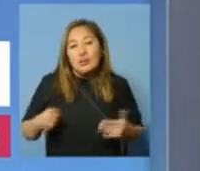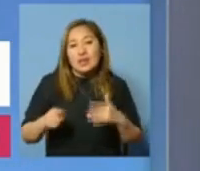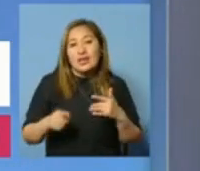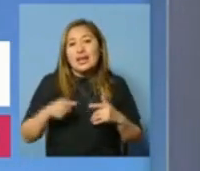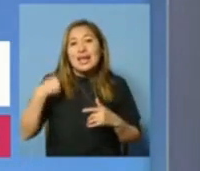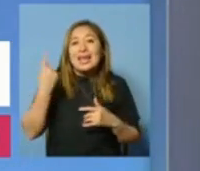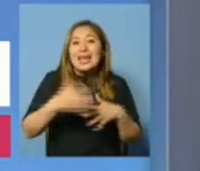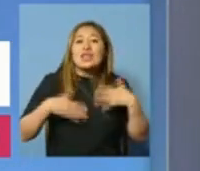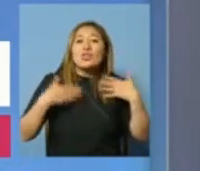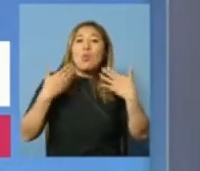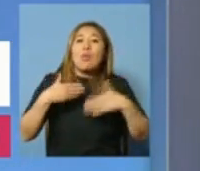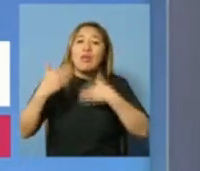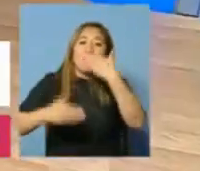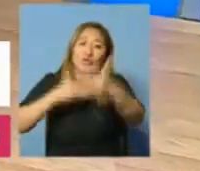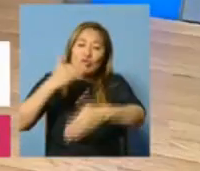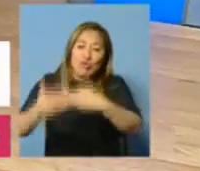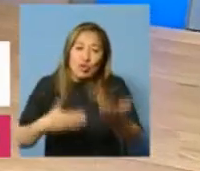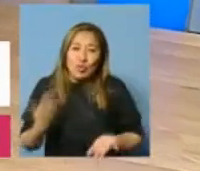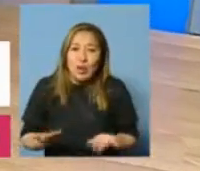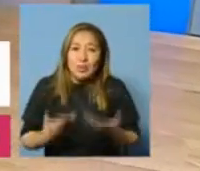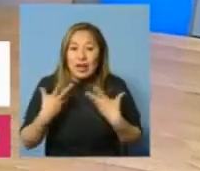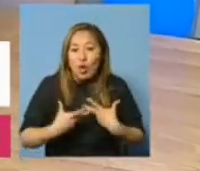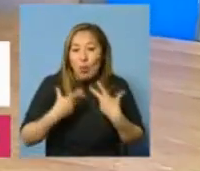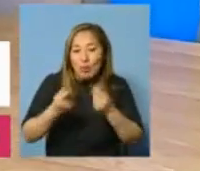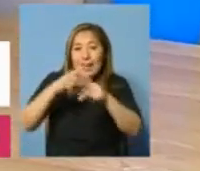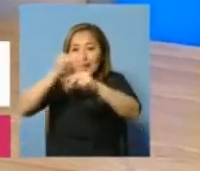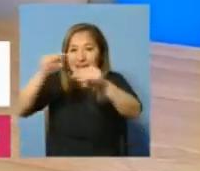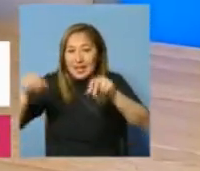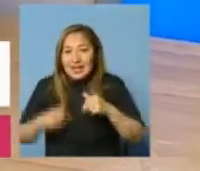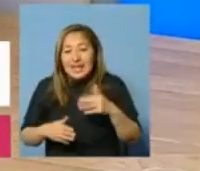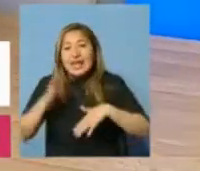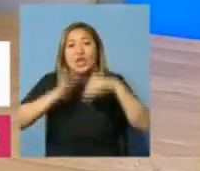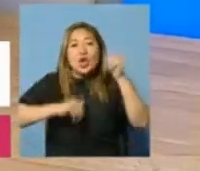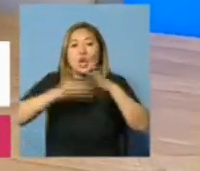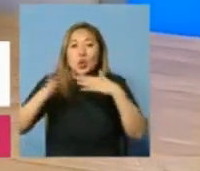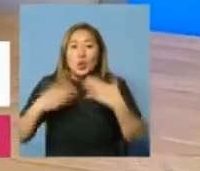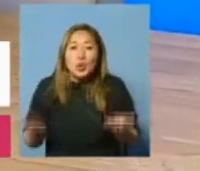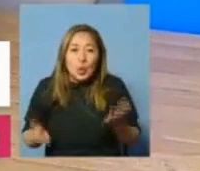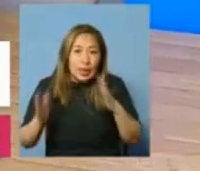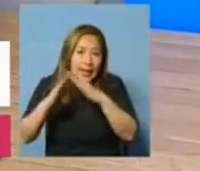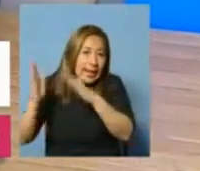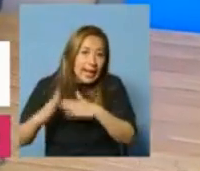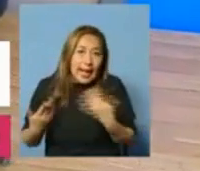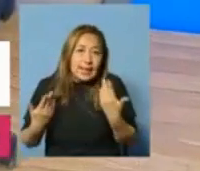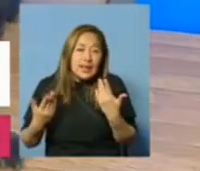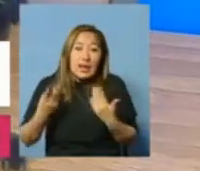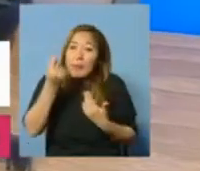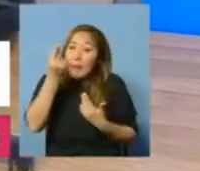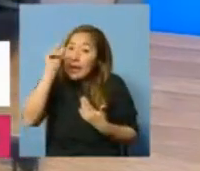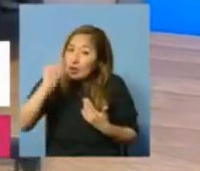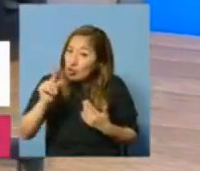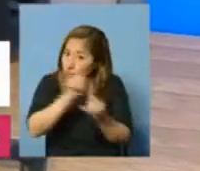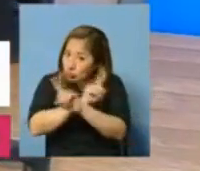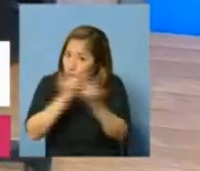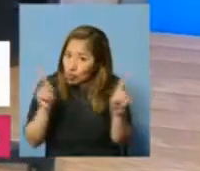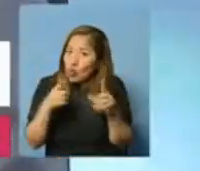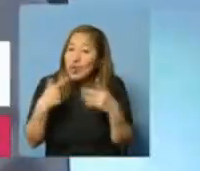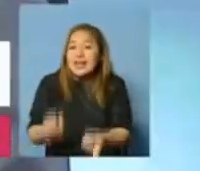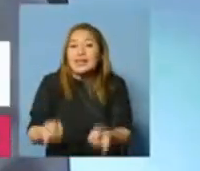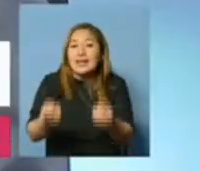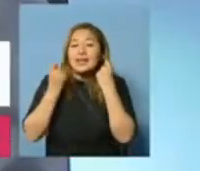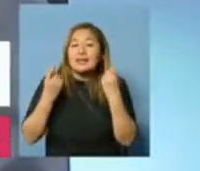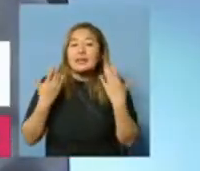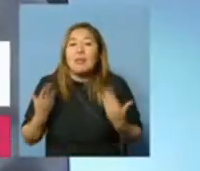círculo virtuoso pueda seguir funcionando para seguir comprando tierra y hacer las obras de infraestructura que no son baratas y que son